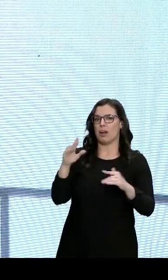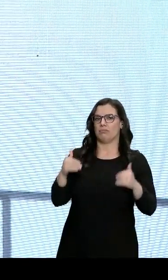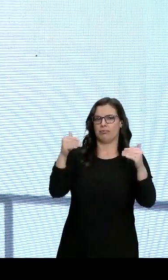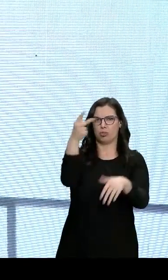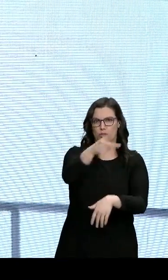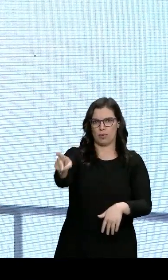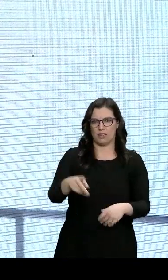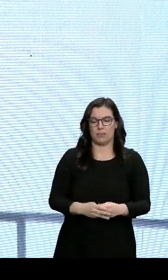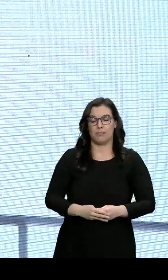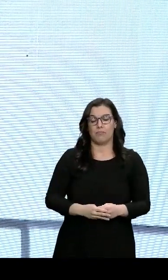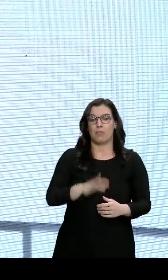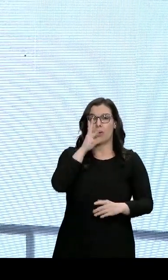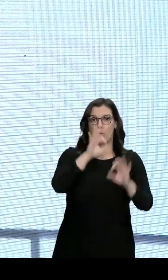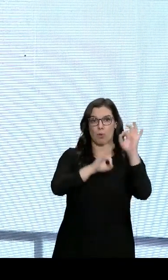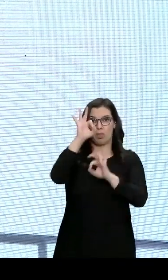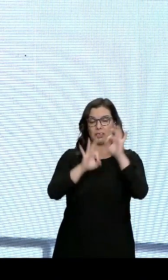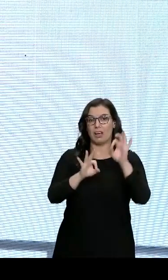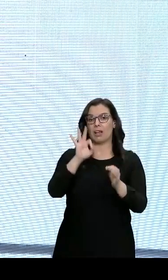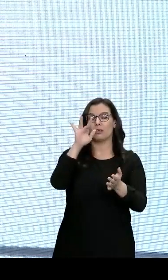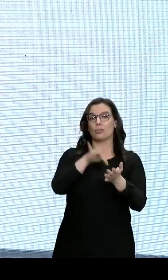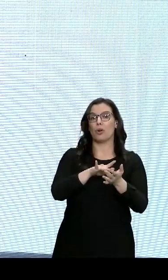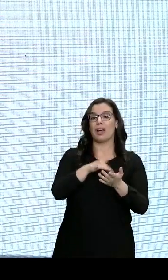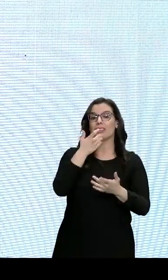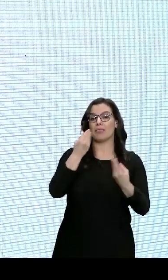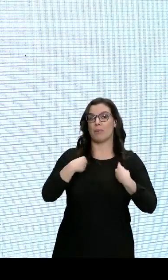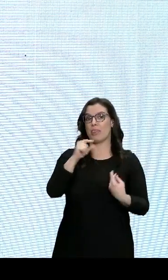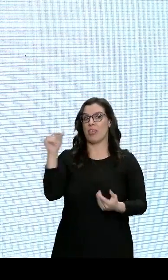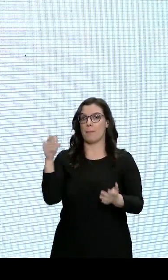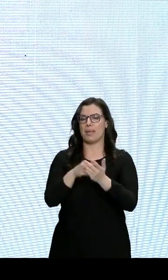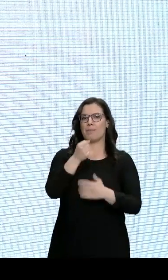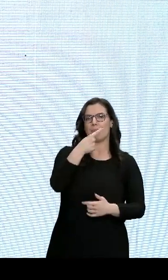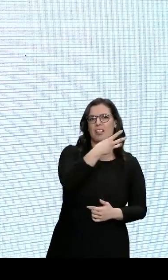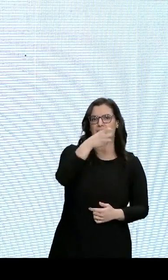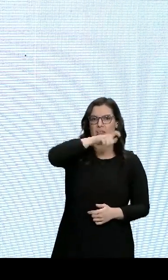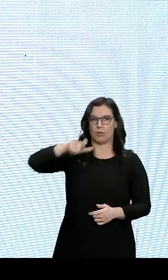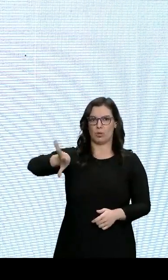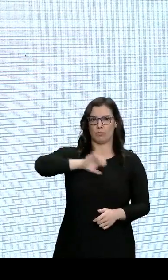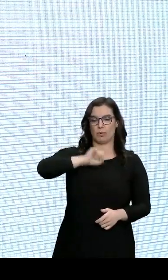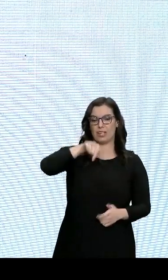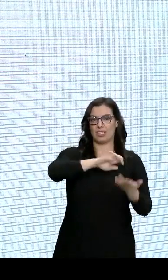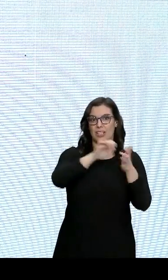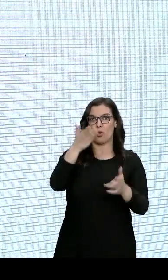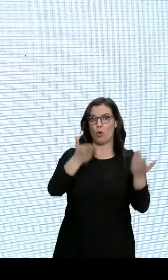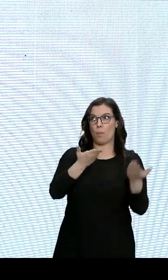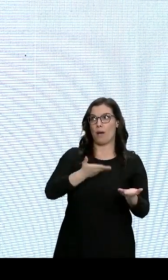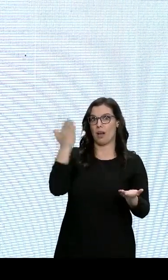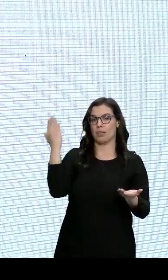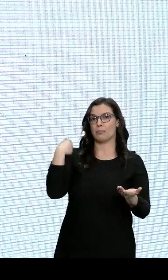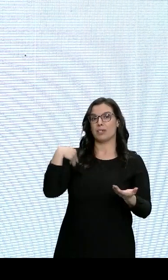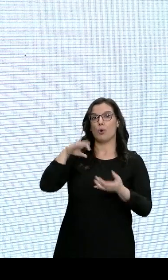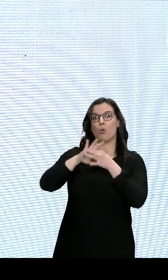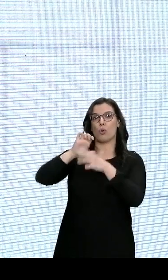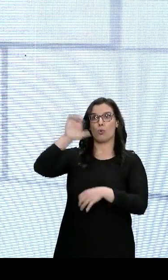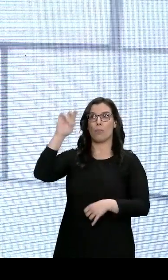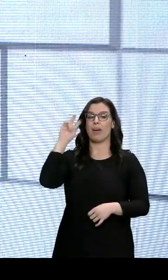Con la incidencia de casos que tenemos ahora, 1.300 por 100.000 habitantes, Castilla y León es una de las comunidades consideradas por Bruselas